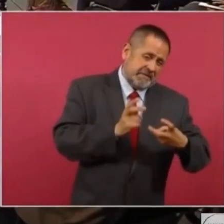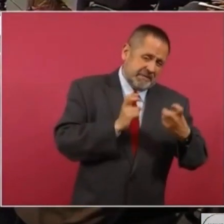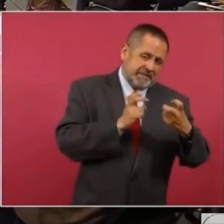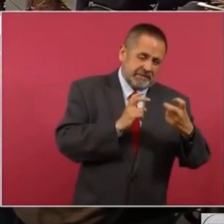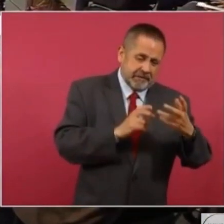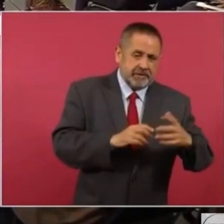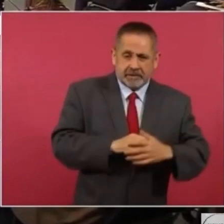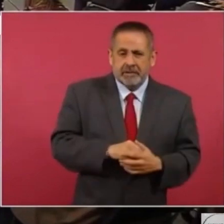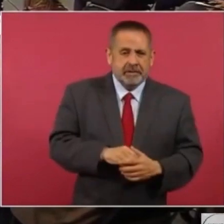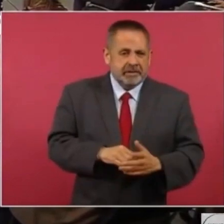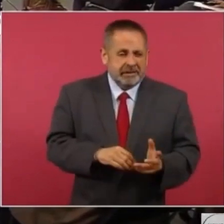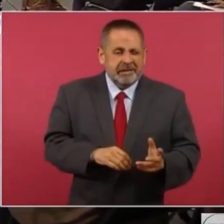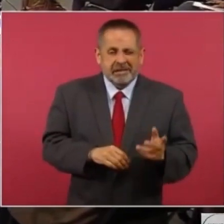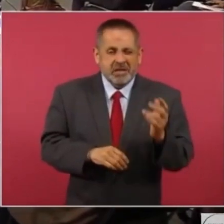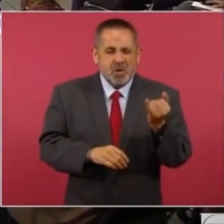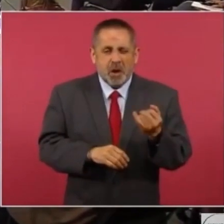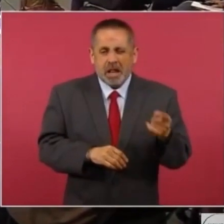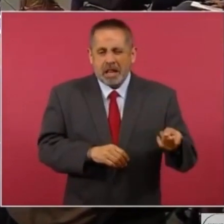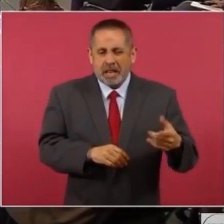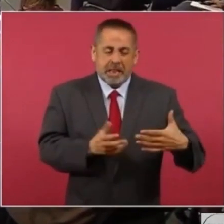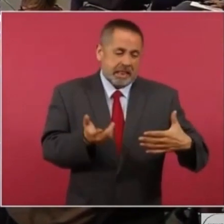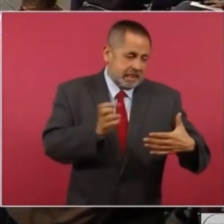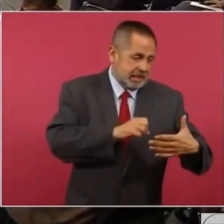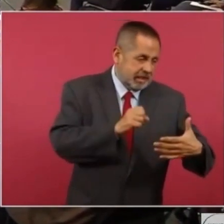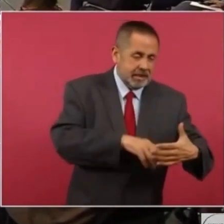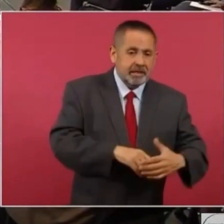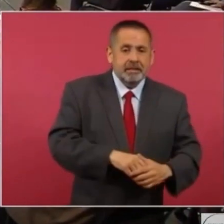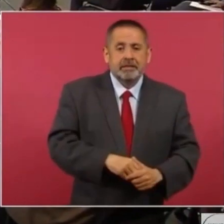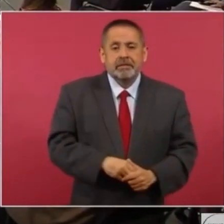en un costal, un saco.